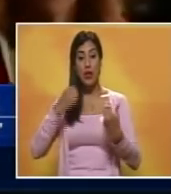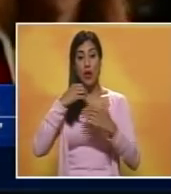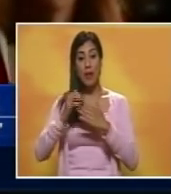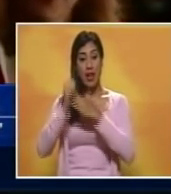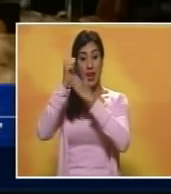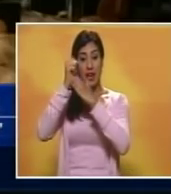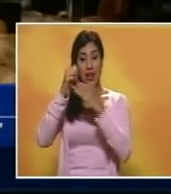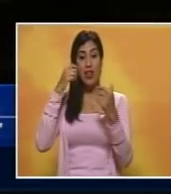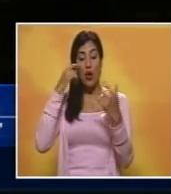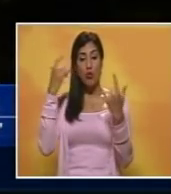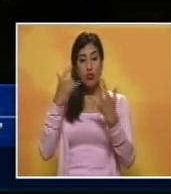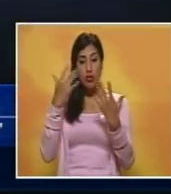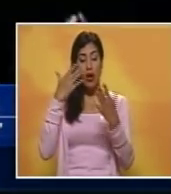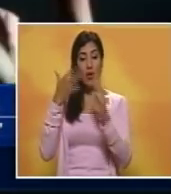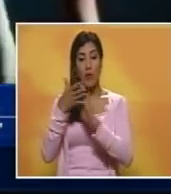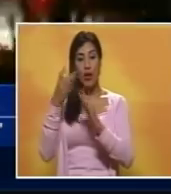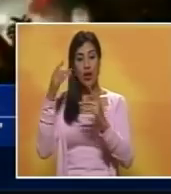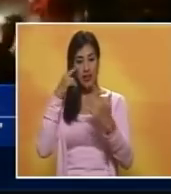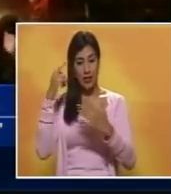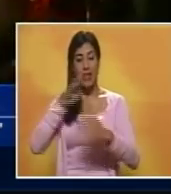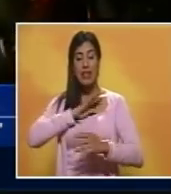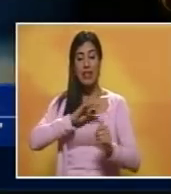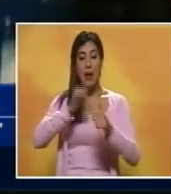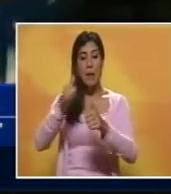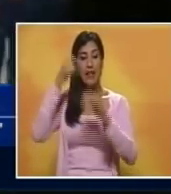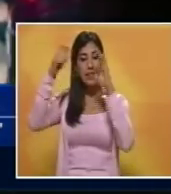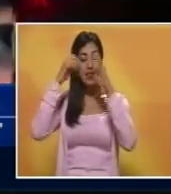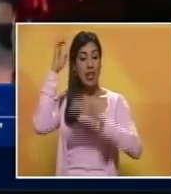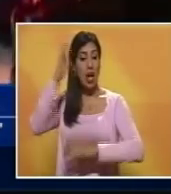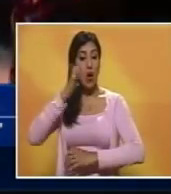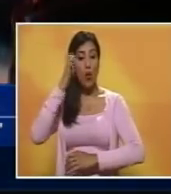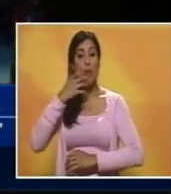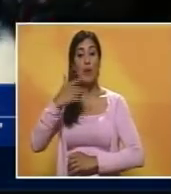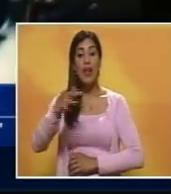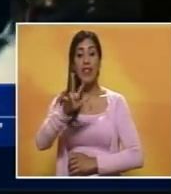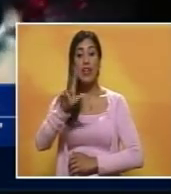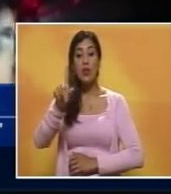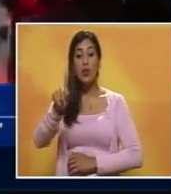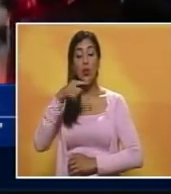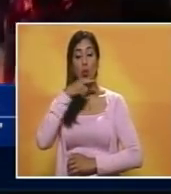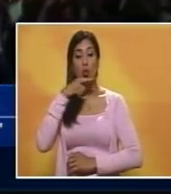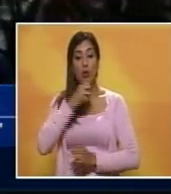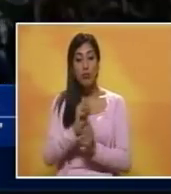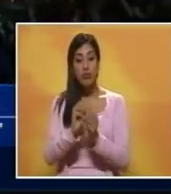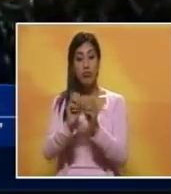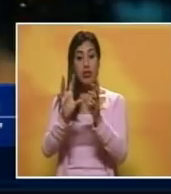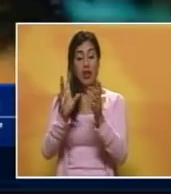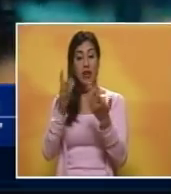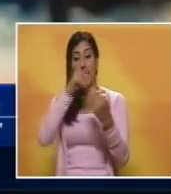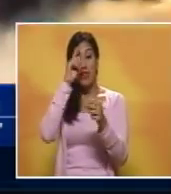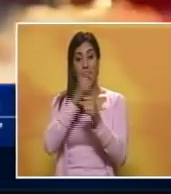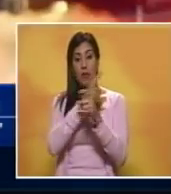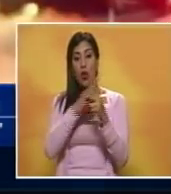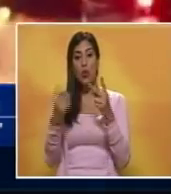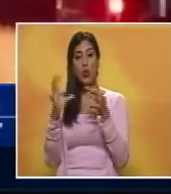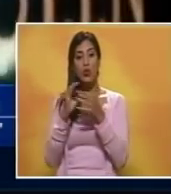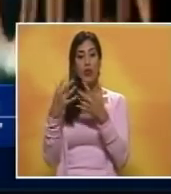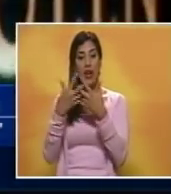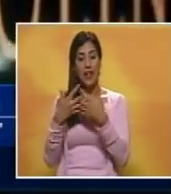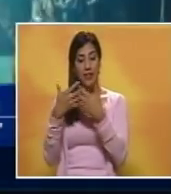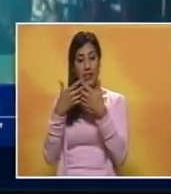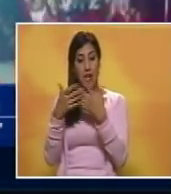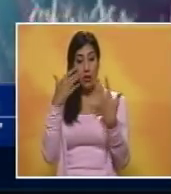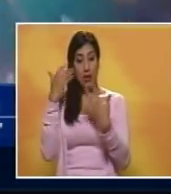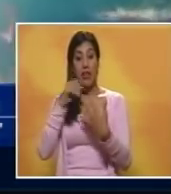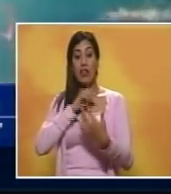líder de la banda Queen, Freddie Mercury, se estrena en los cines europeos este 31 de octubre. Coproducida con Estados Unidos,